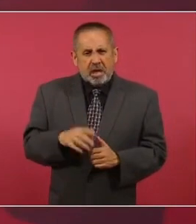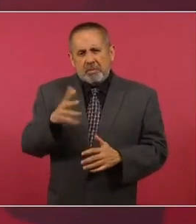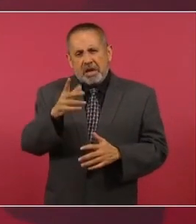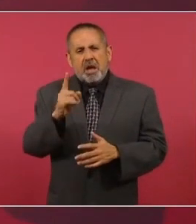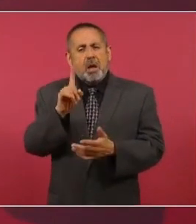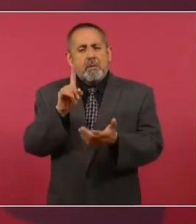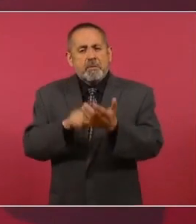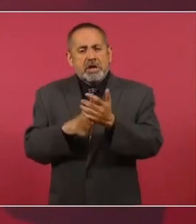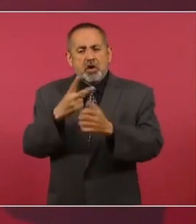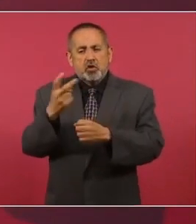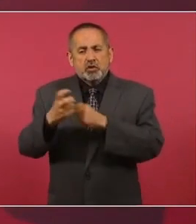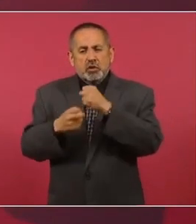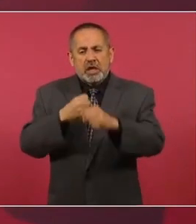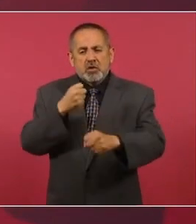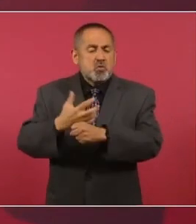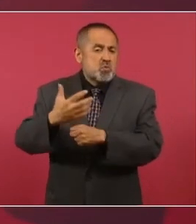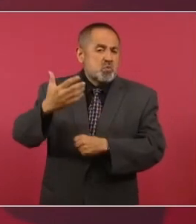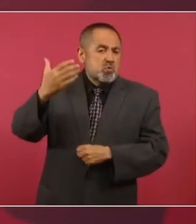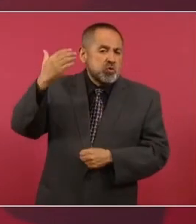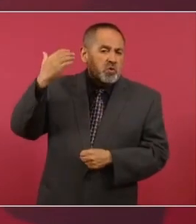1200 años,